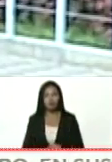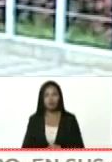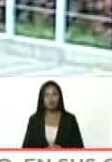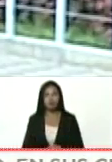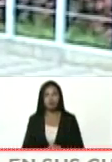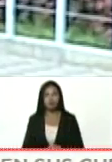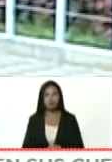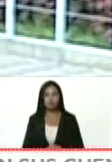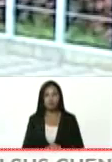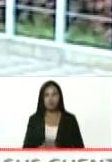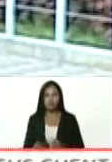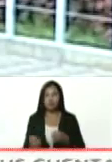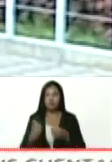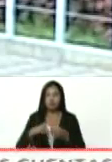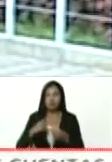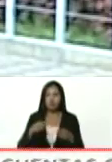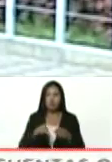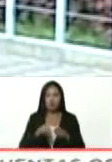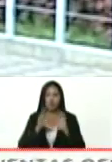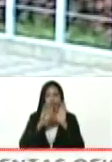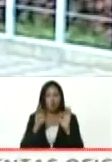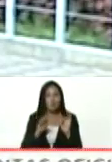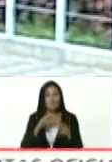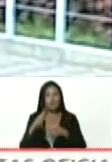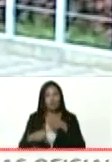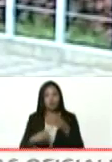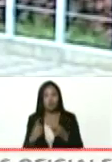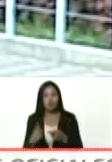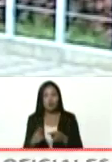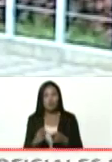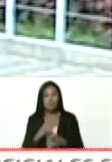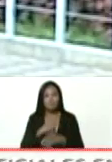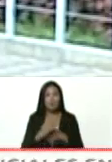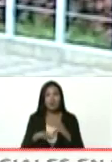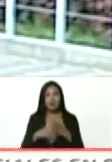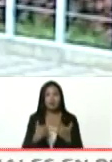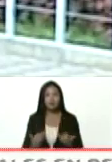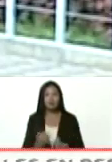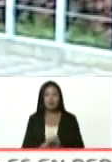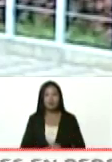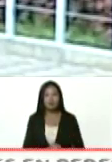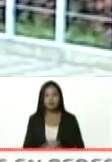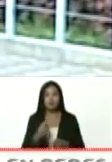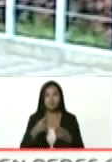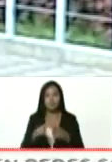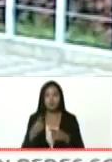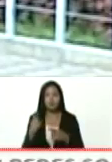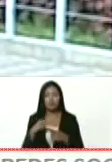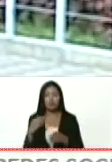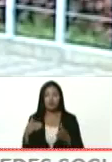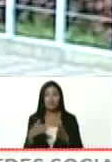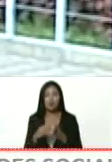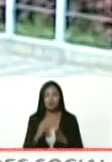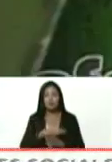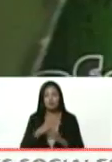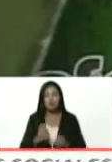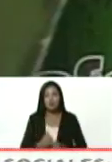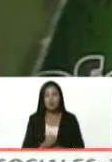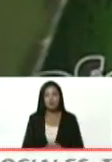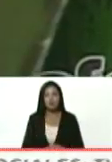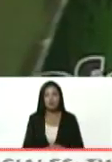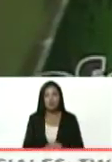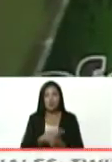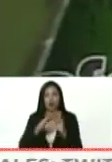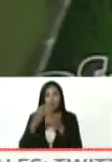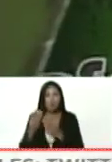es complementario de los planes productivos de agricultura extensiva, pero tiene un impacto tremendo en la